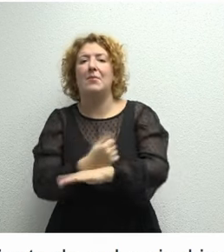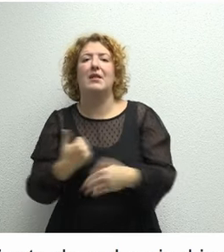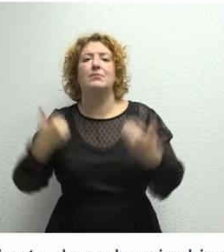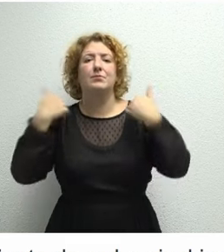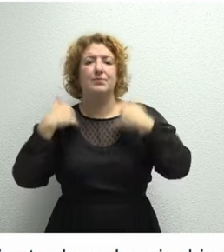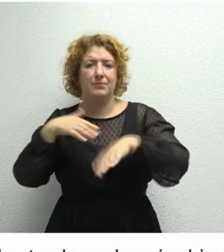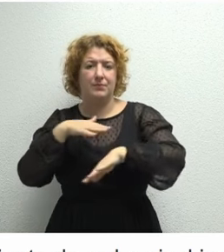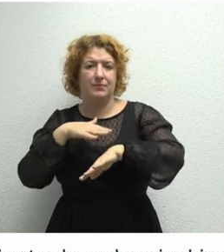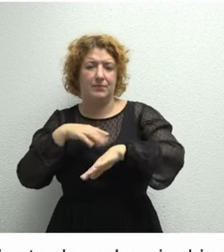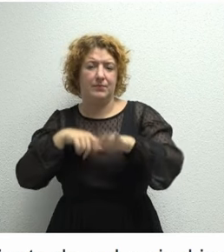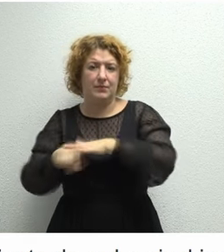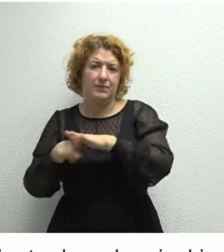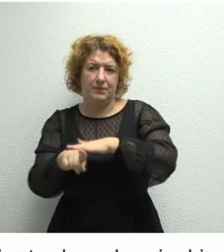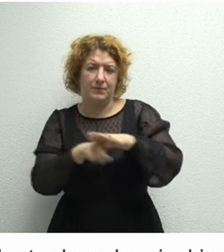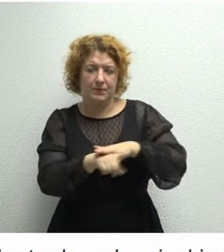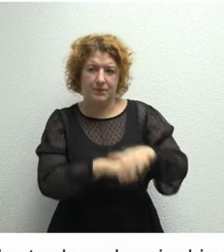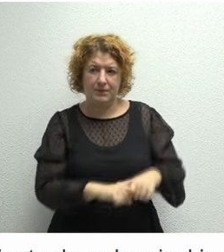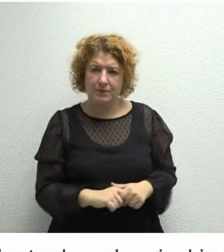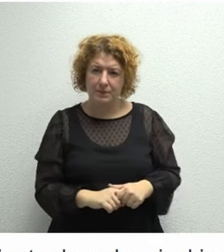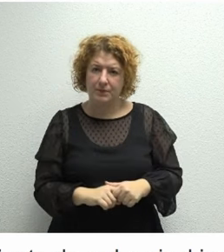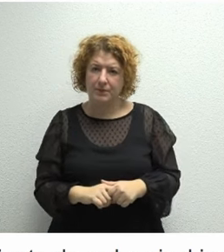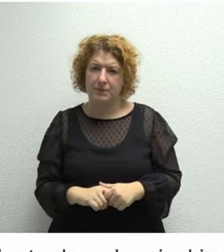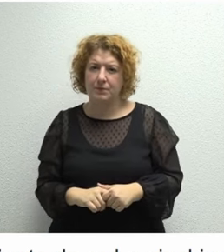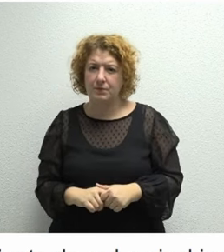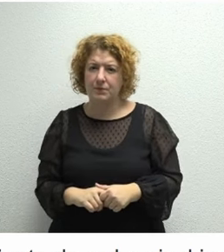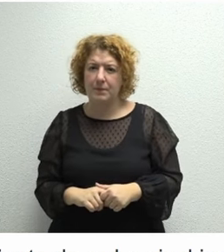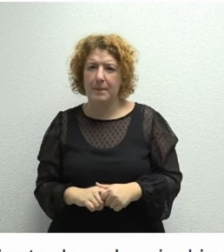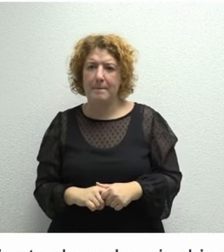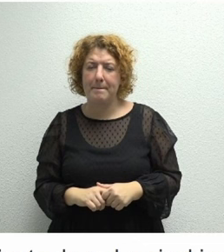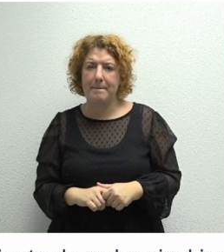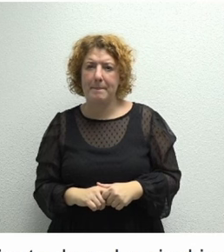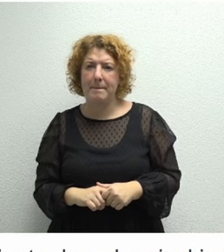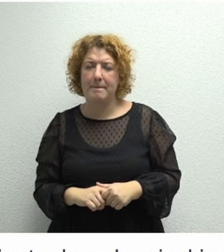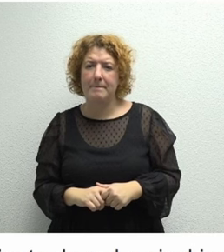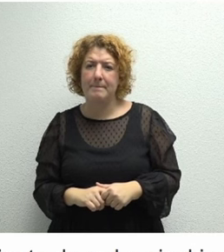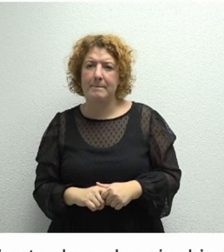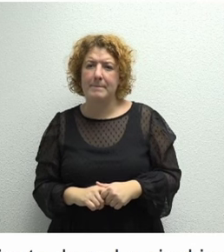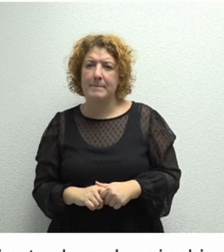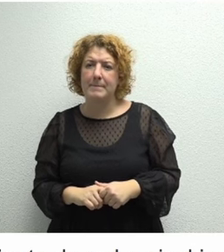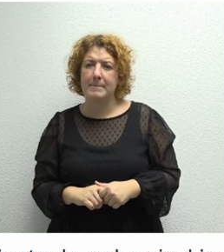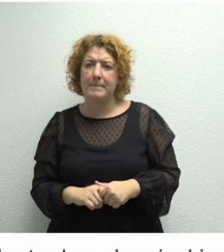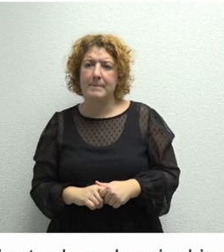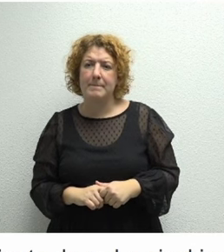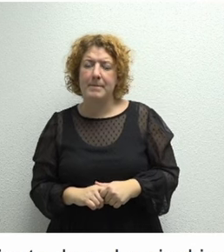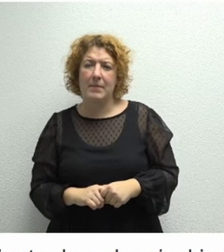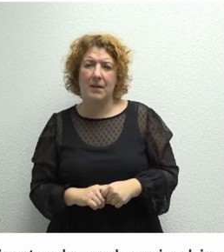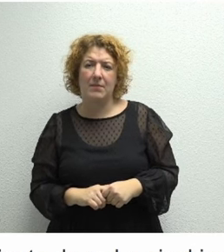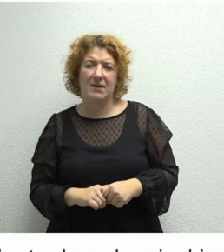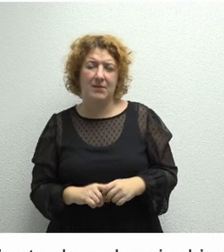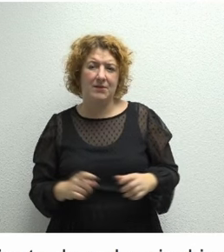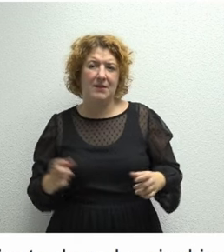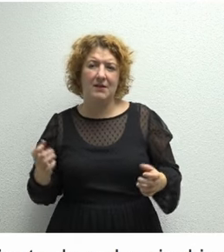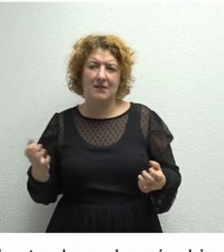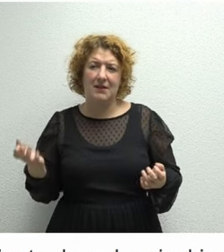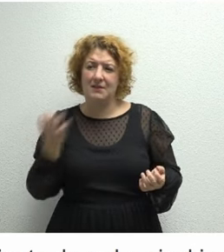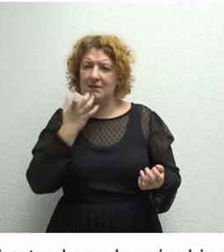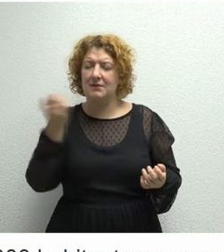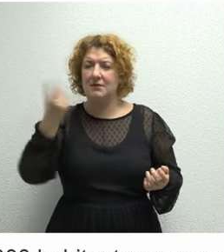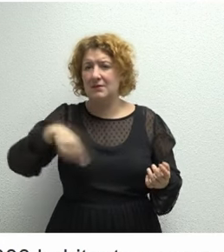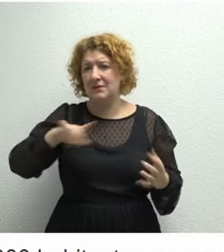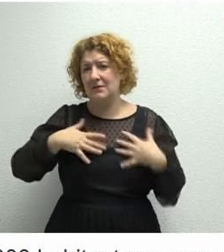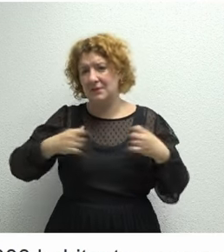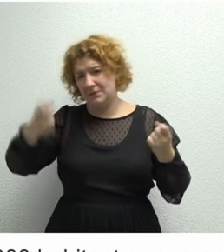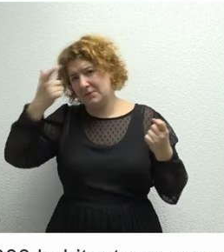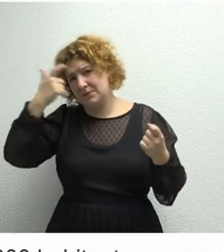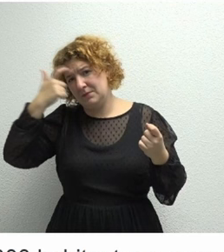administración que un poco eh da sentido a esa parte más insular no luego tenemos la parte de Salud Mental